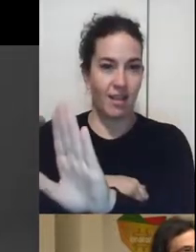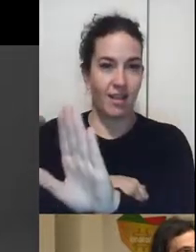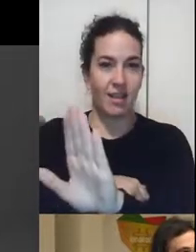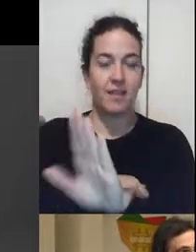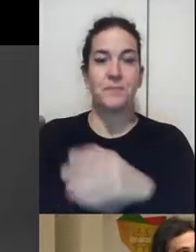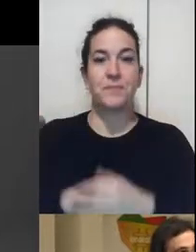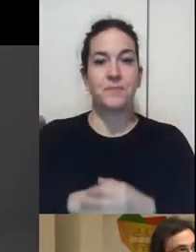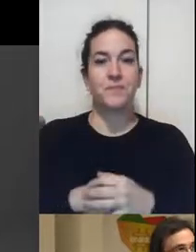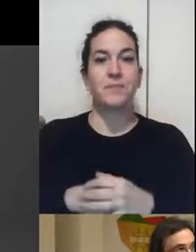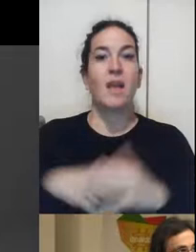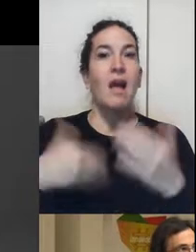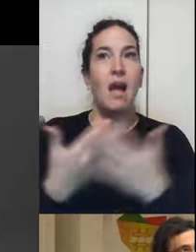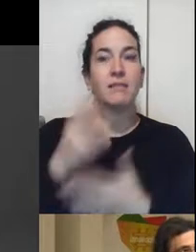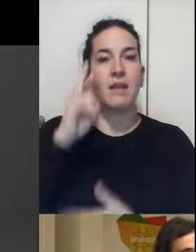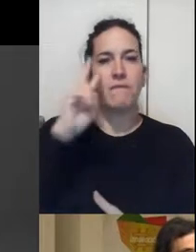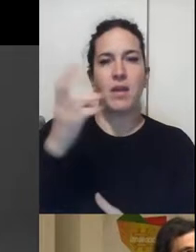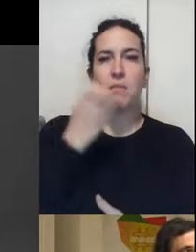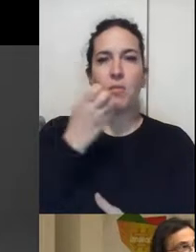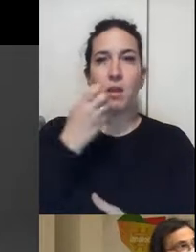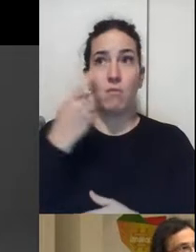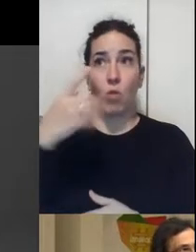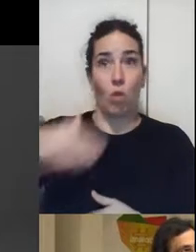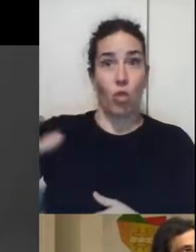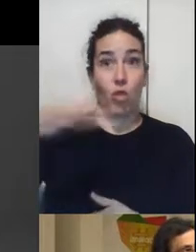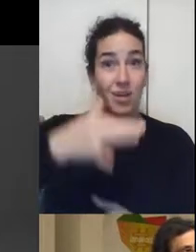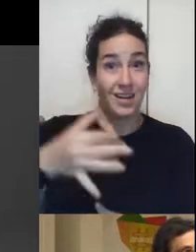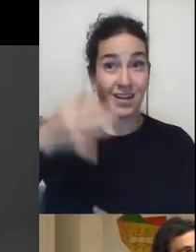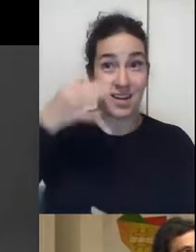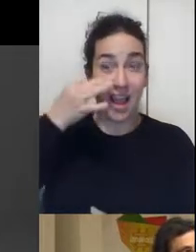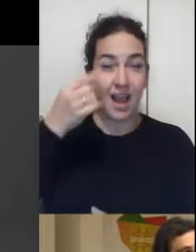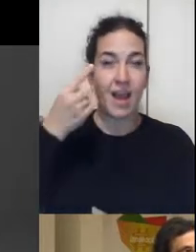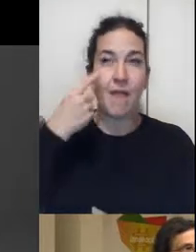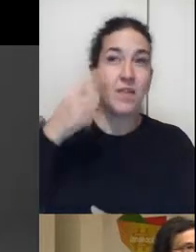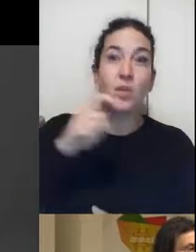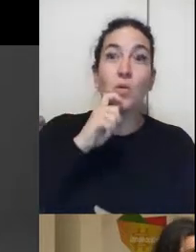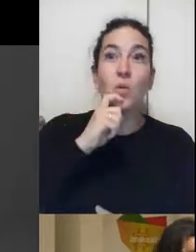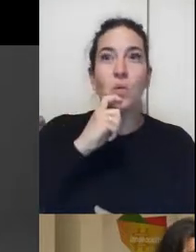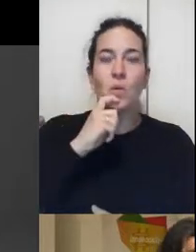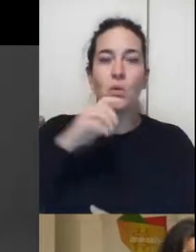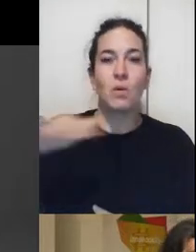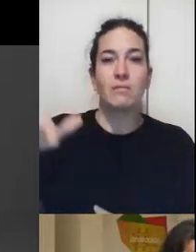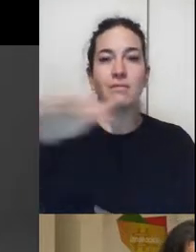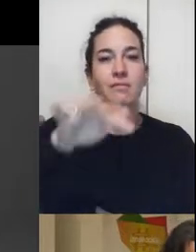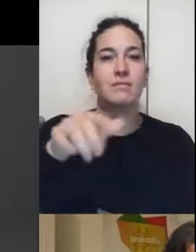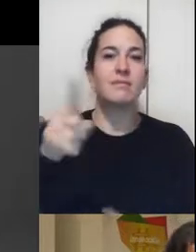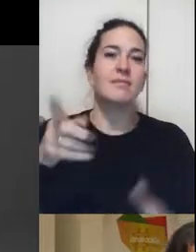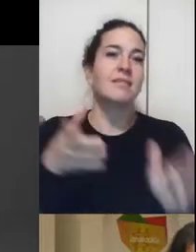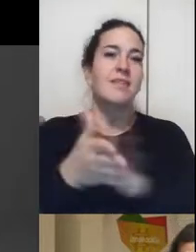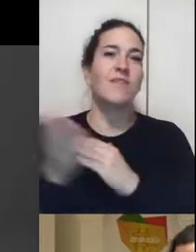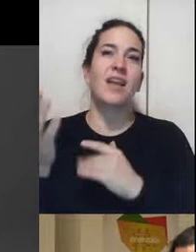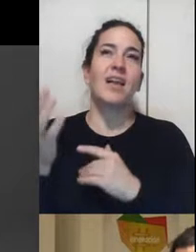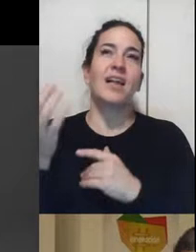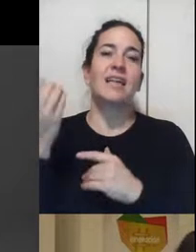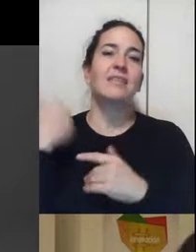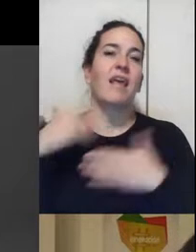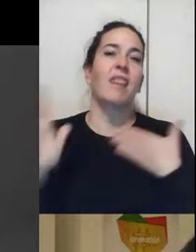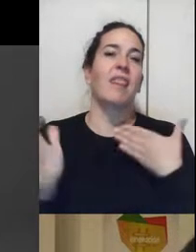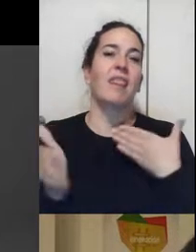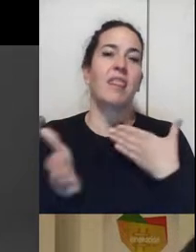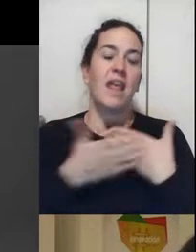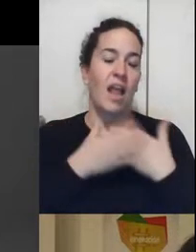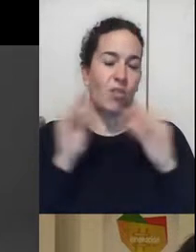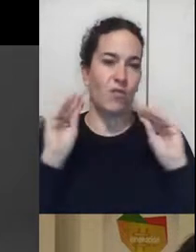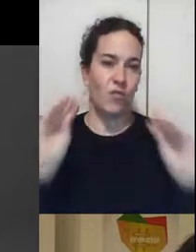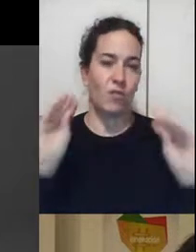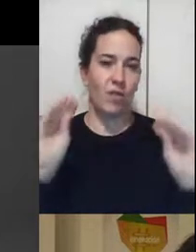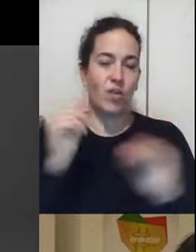en referentes reales, en soportes reales, pues lo que conlleva es cerrar ya el ciclo de formación en torno al